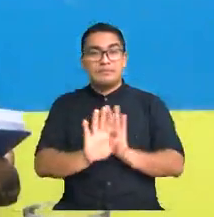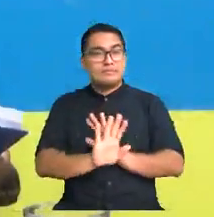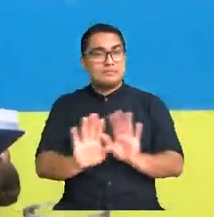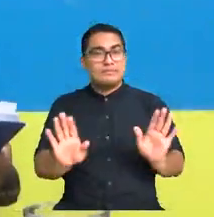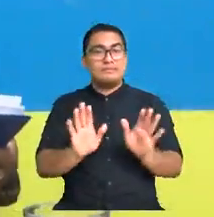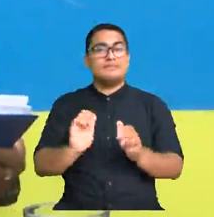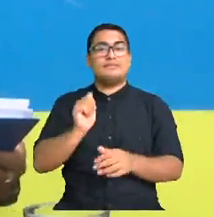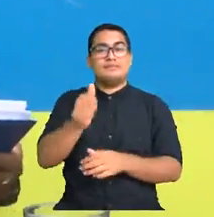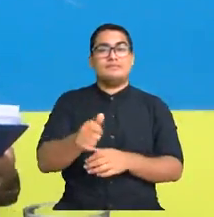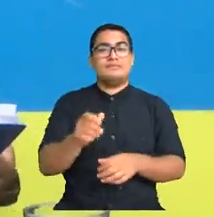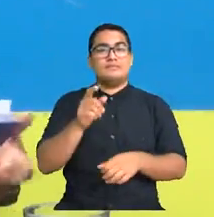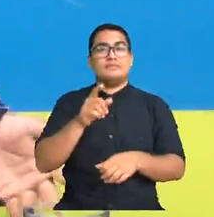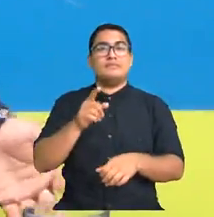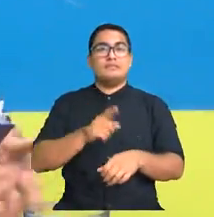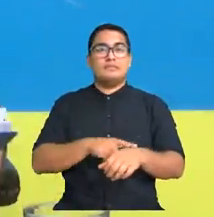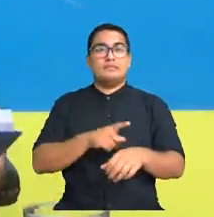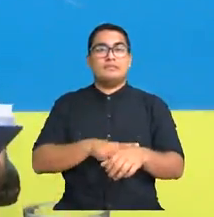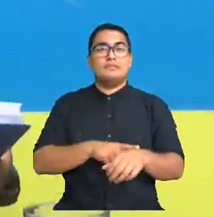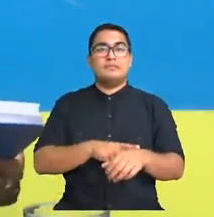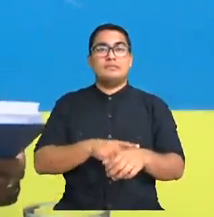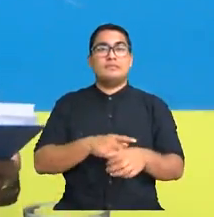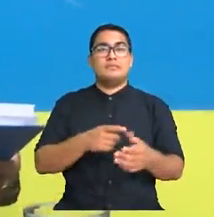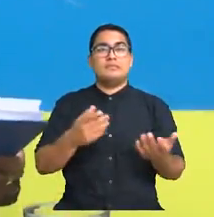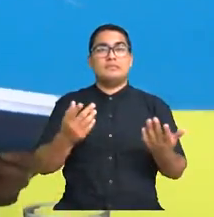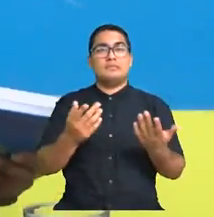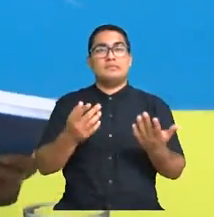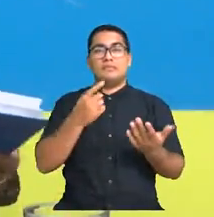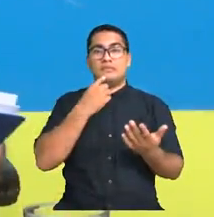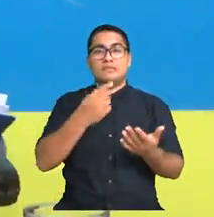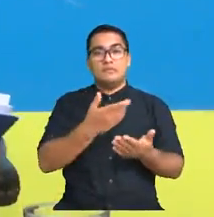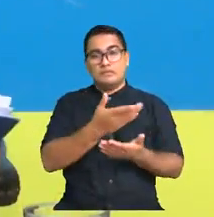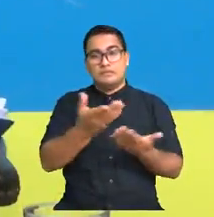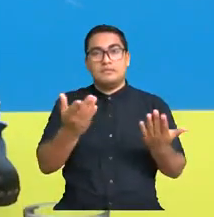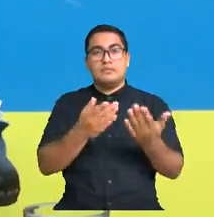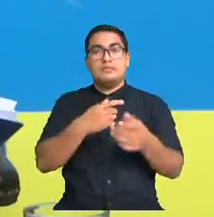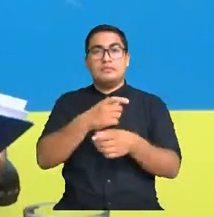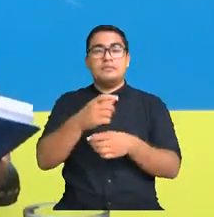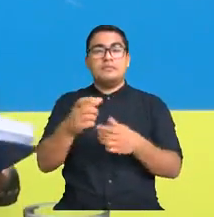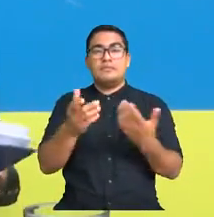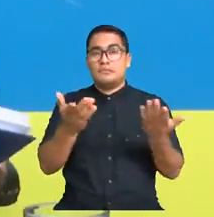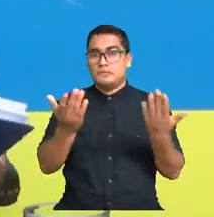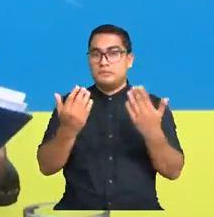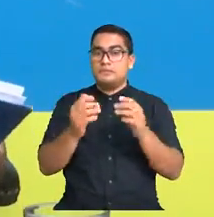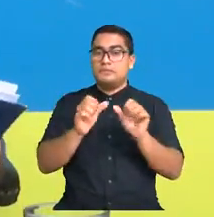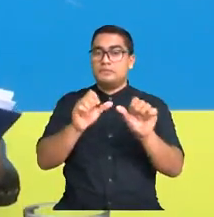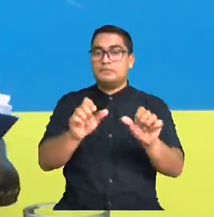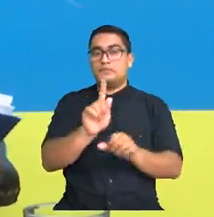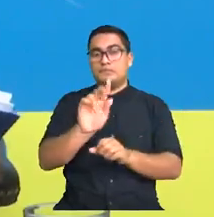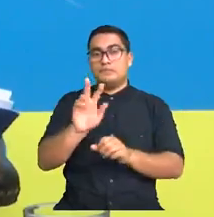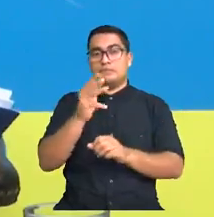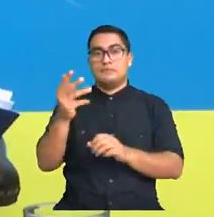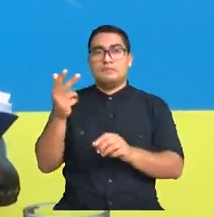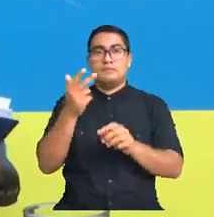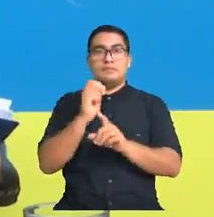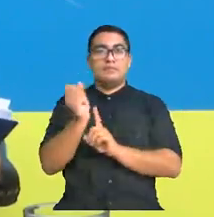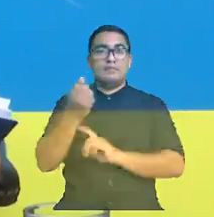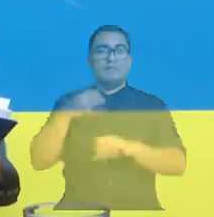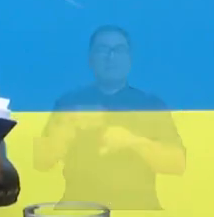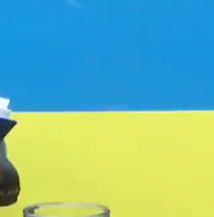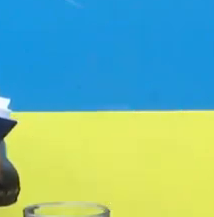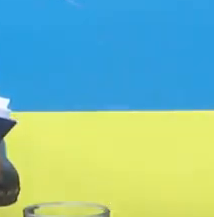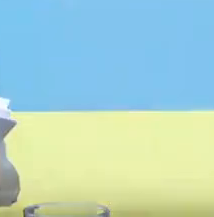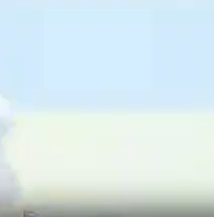esperamos mañana a la misma hora. Y sin embargo, le invitamos a que continúe en sintonía de Canal 98, el canal de la Asamblea Nacional.